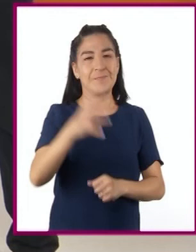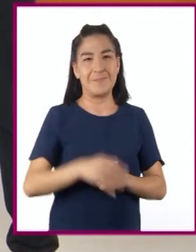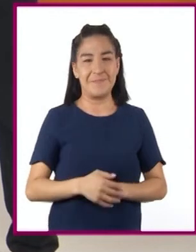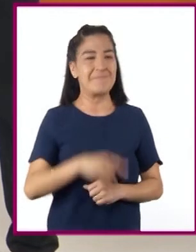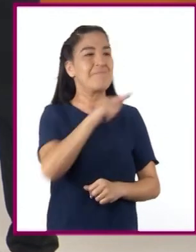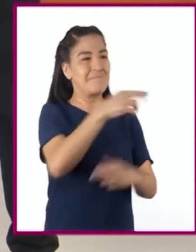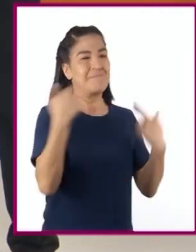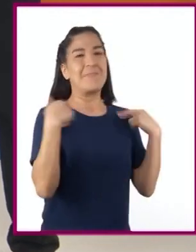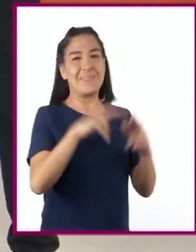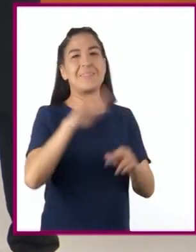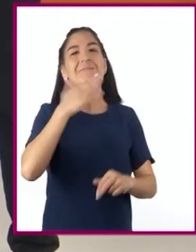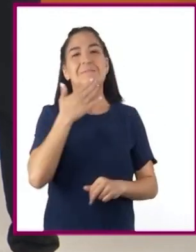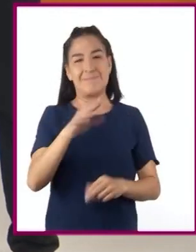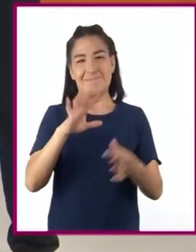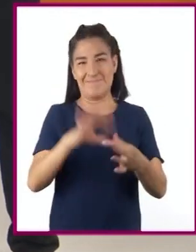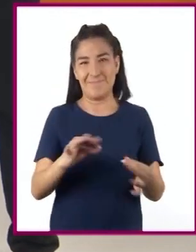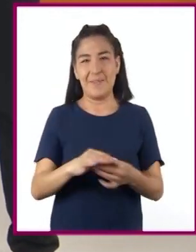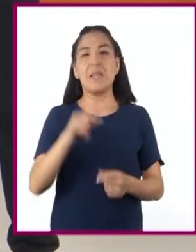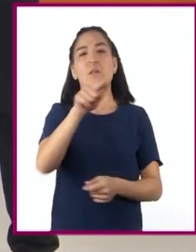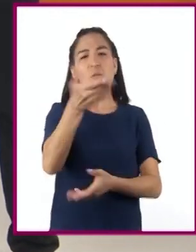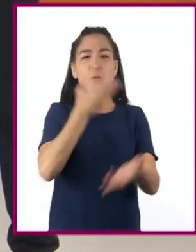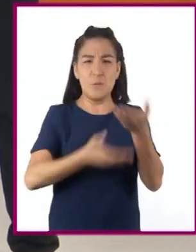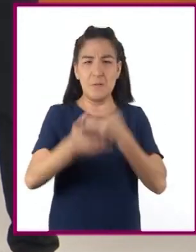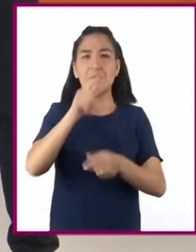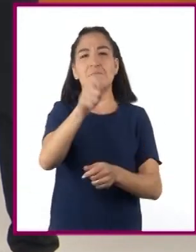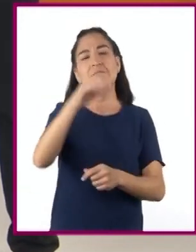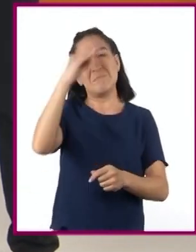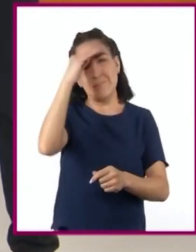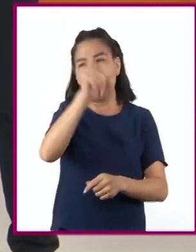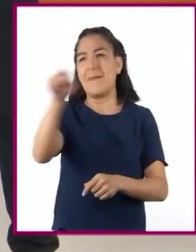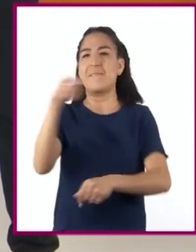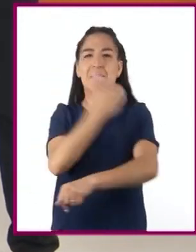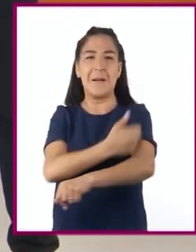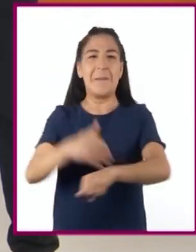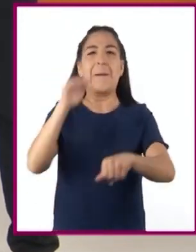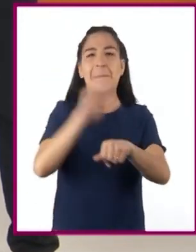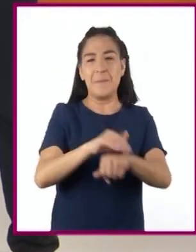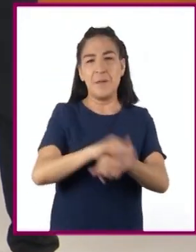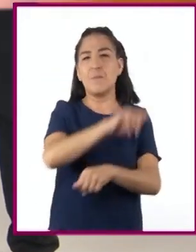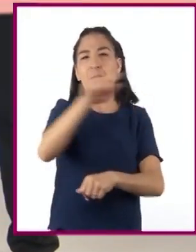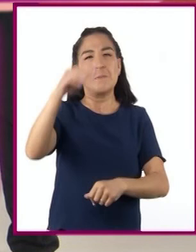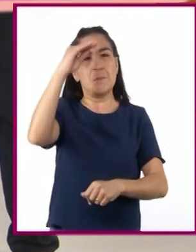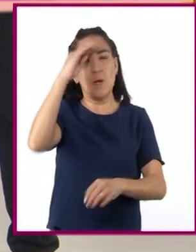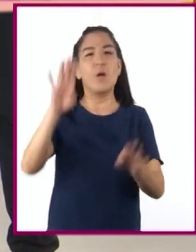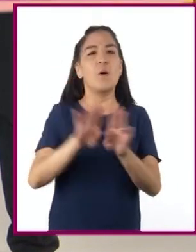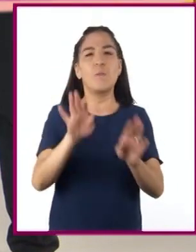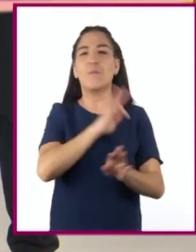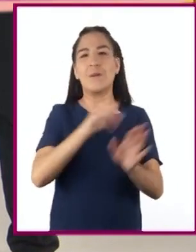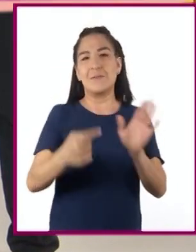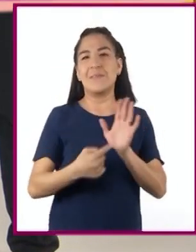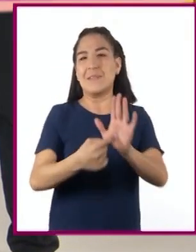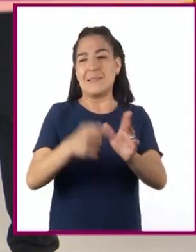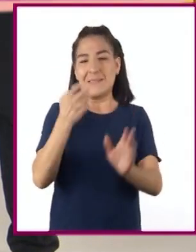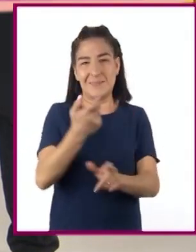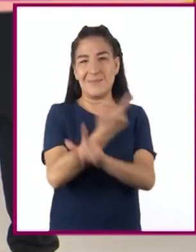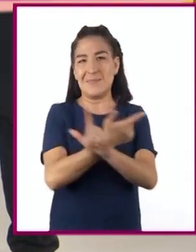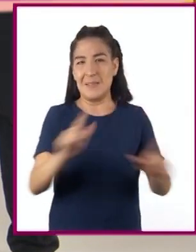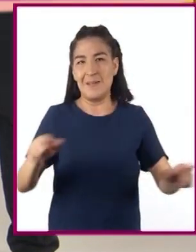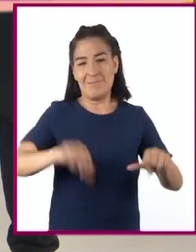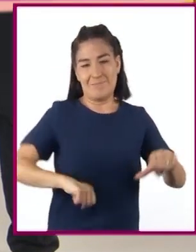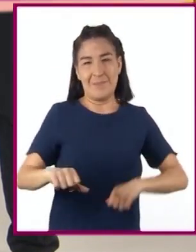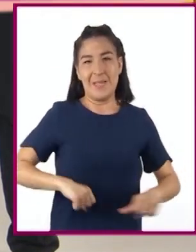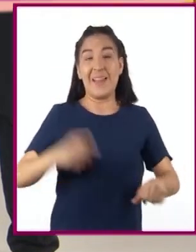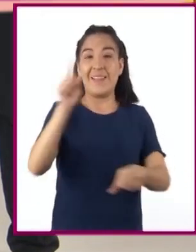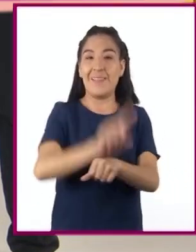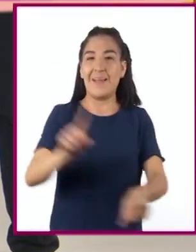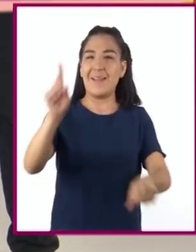dicho, maestra. Compartan sus reflexiones con su familia y amigos. Piensen en cómo puede evidenciarse su libertad en las actividades que tienen